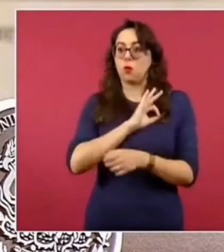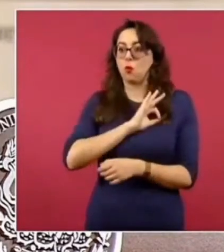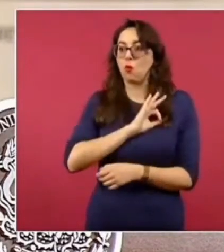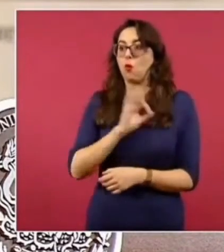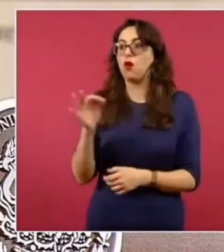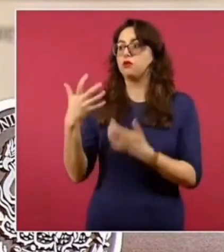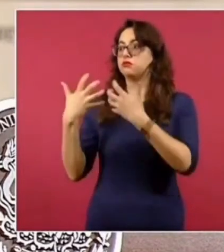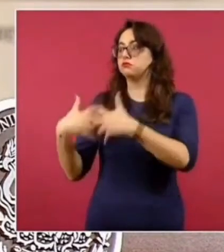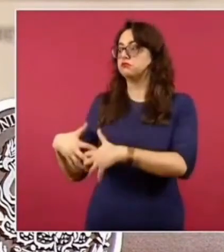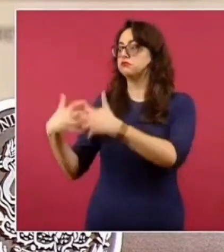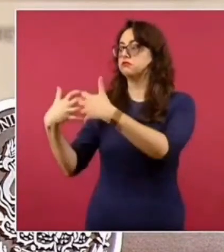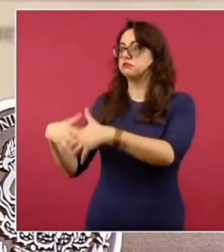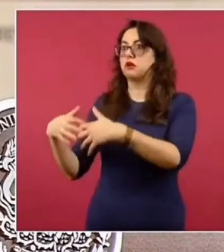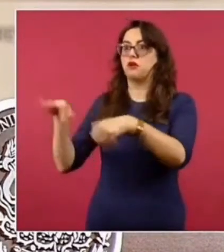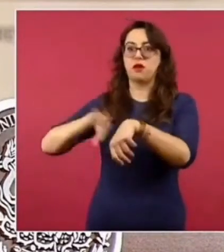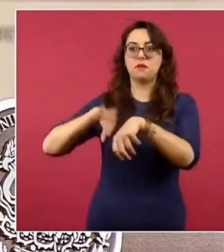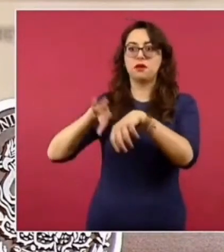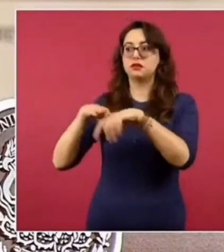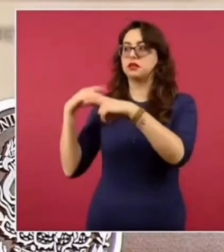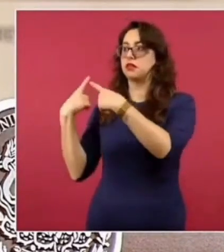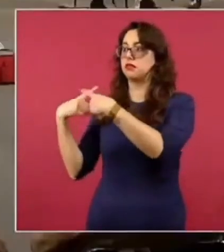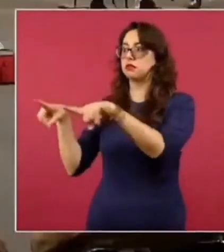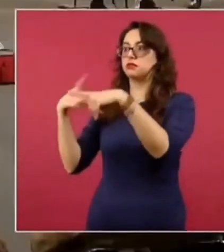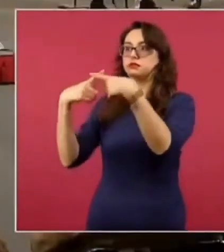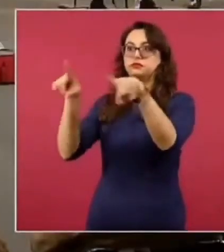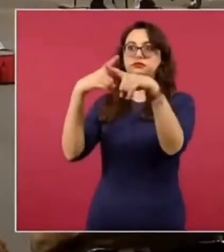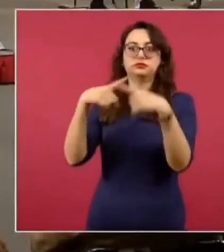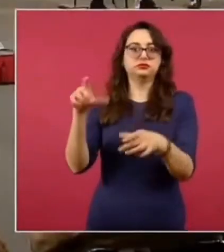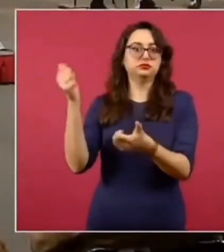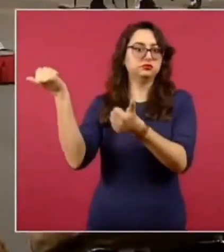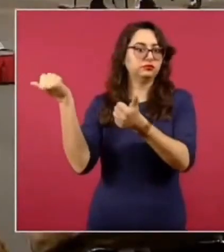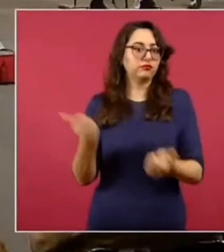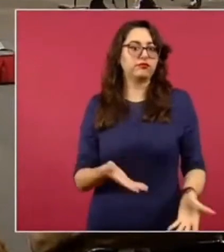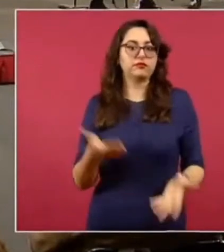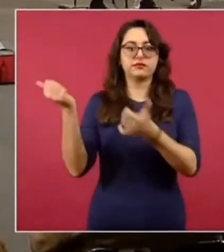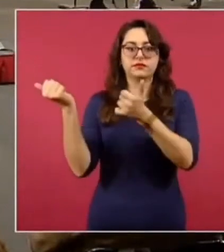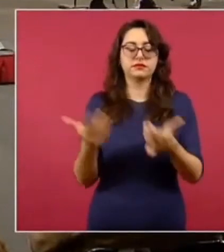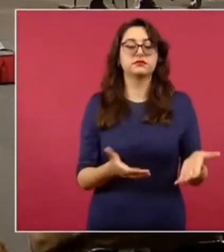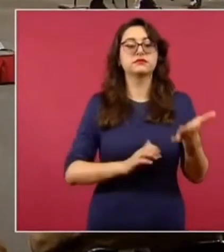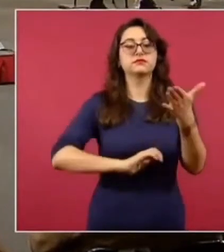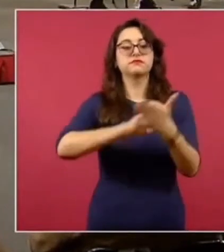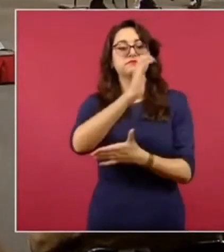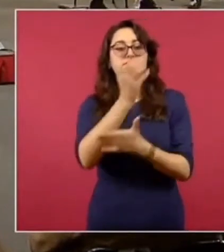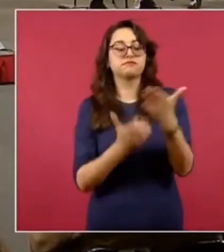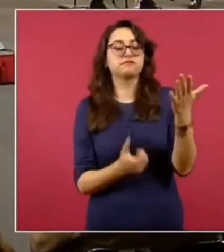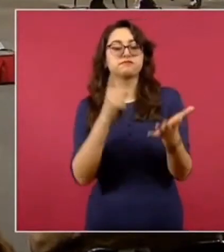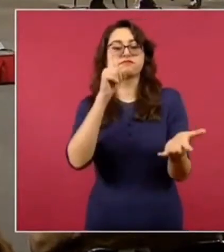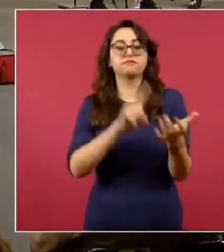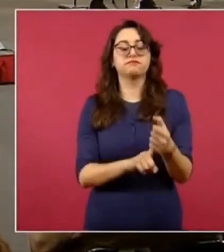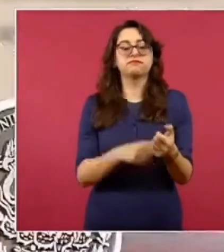y así disminuir riesgos de falta de entrega de algún medicamento, y los contratos son administrados desde cada unidad y desde